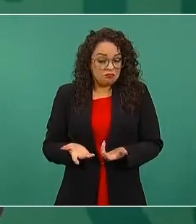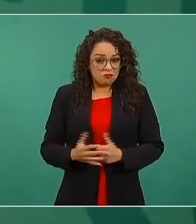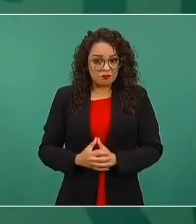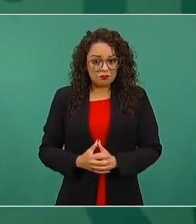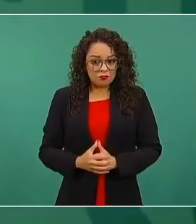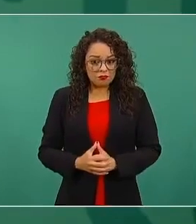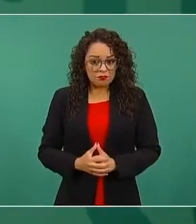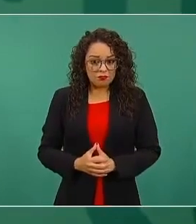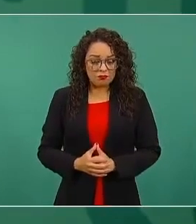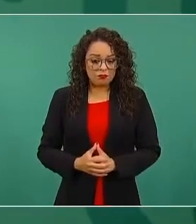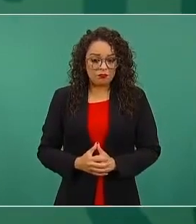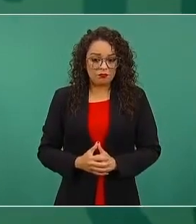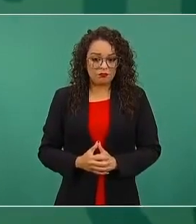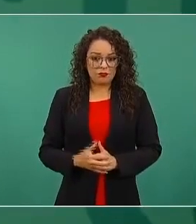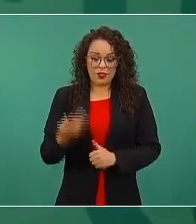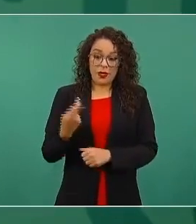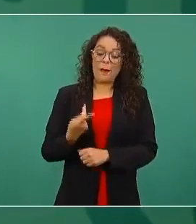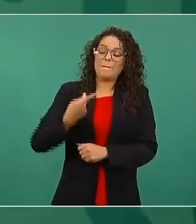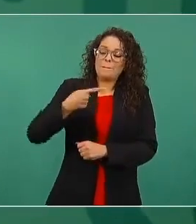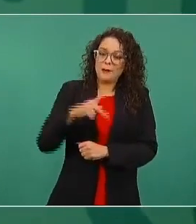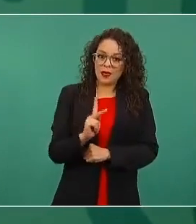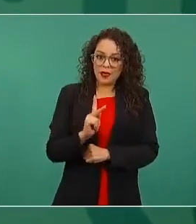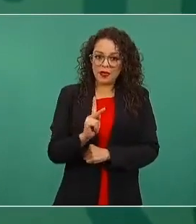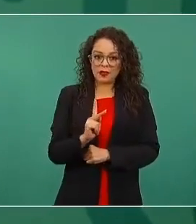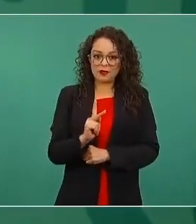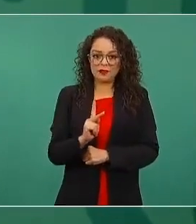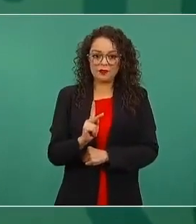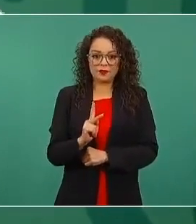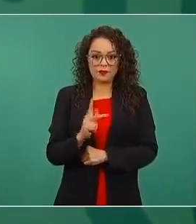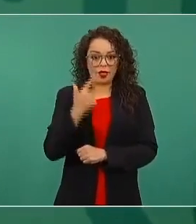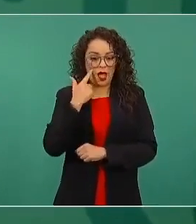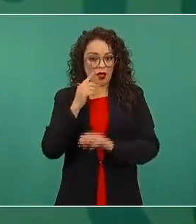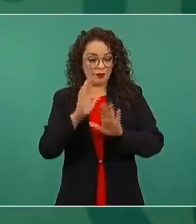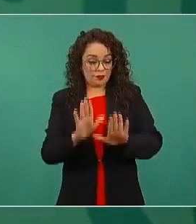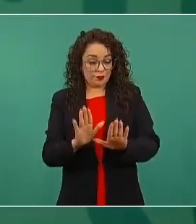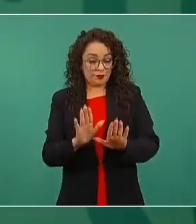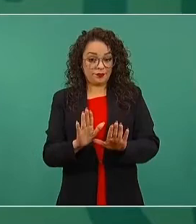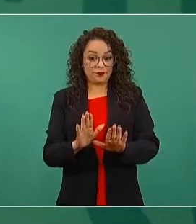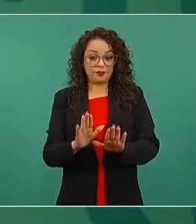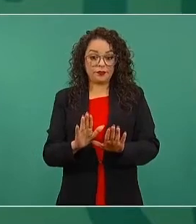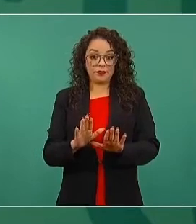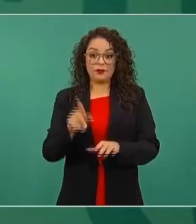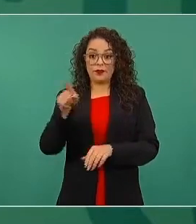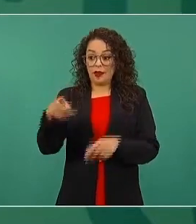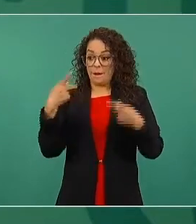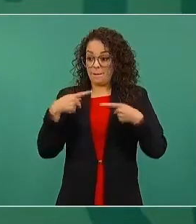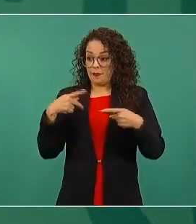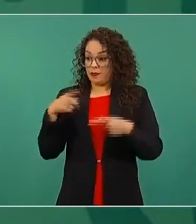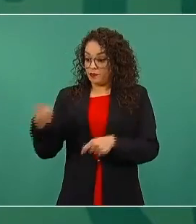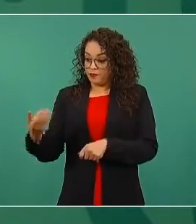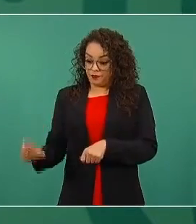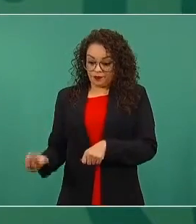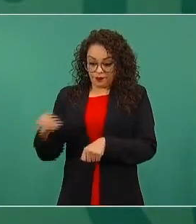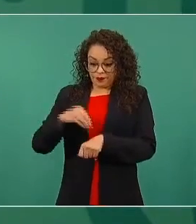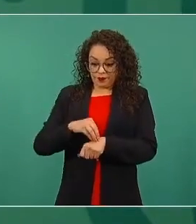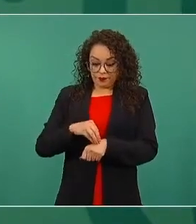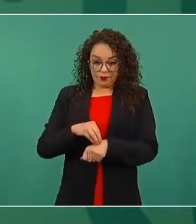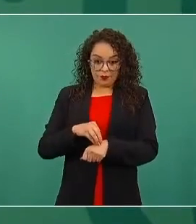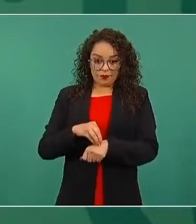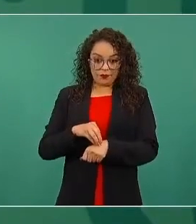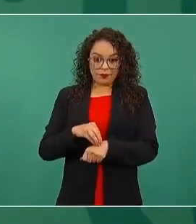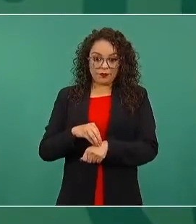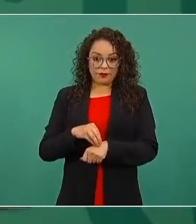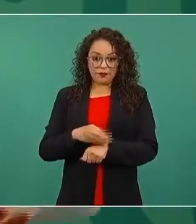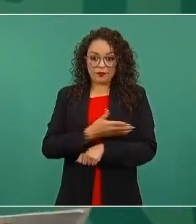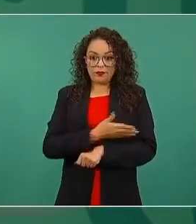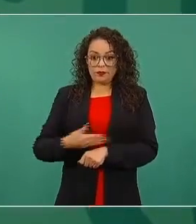Entonces, pero si una gente que está llegando a la presidencia y se atreve a decir que